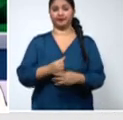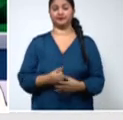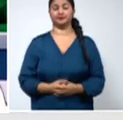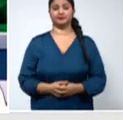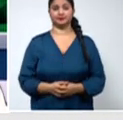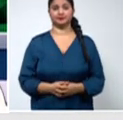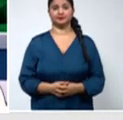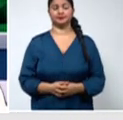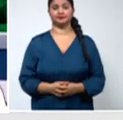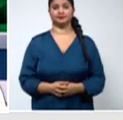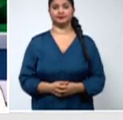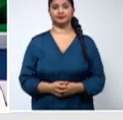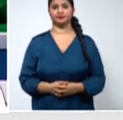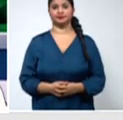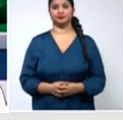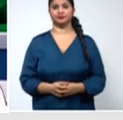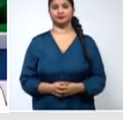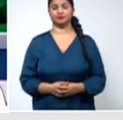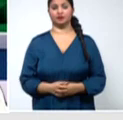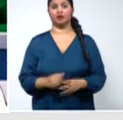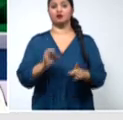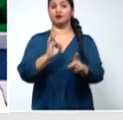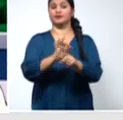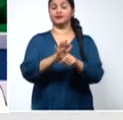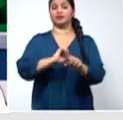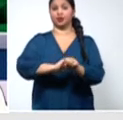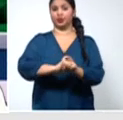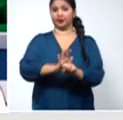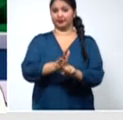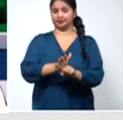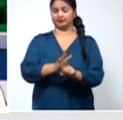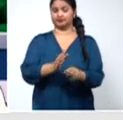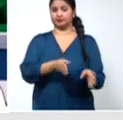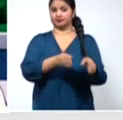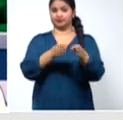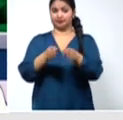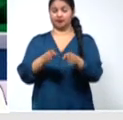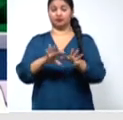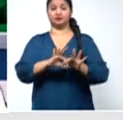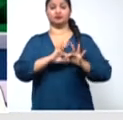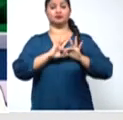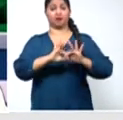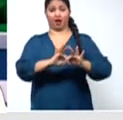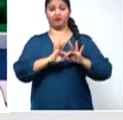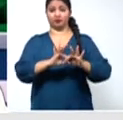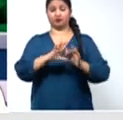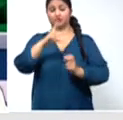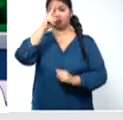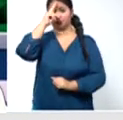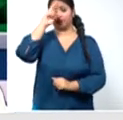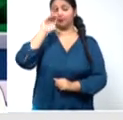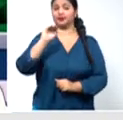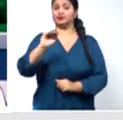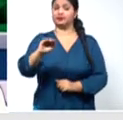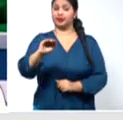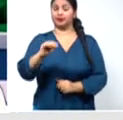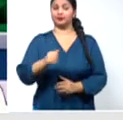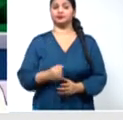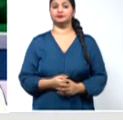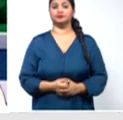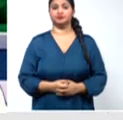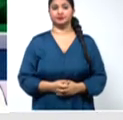desde el principio, pues en terapia intensiva y lamentablemente en un